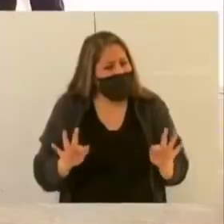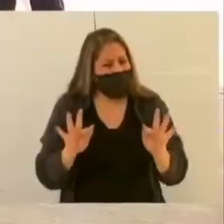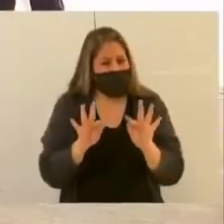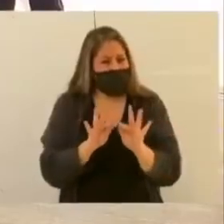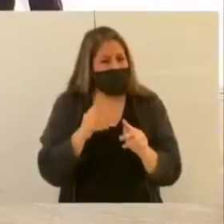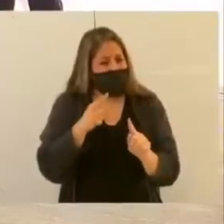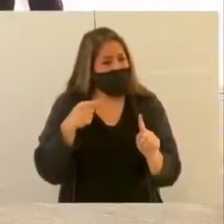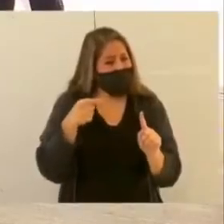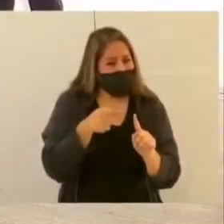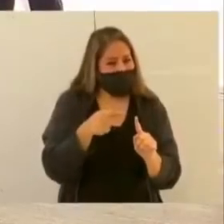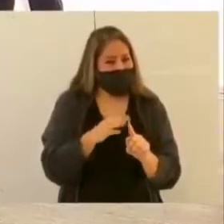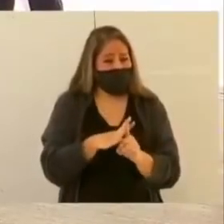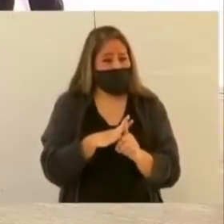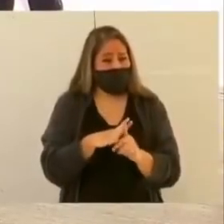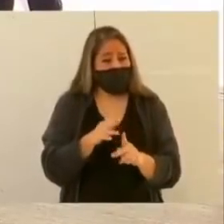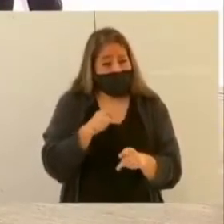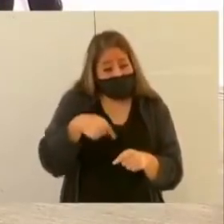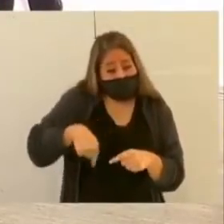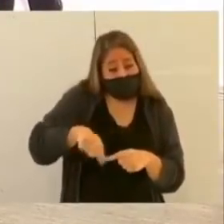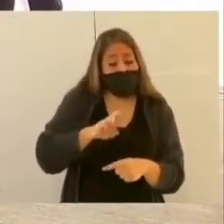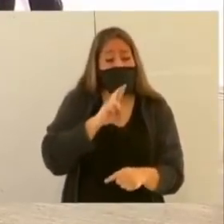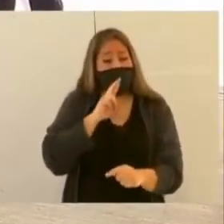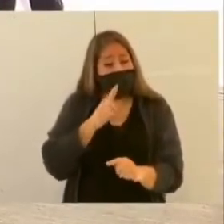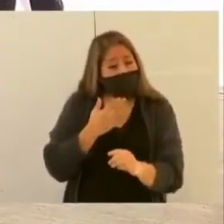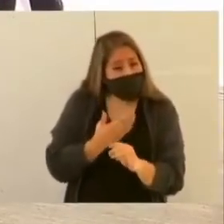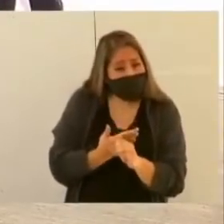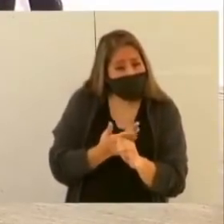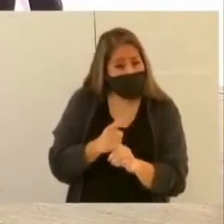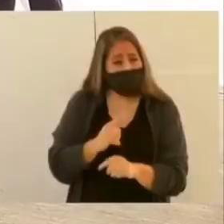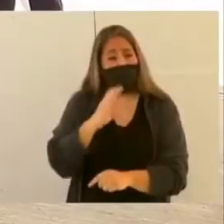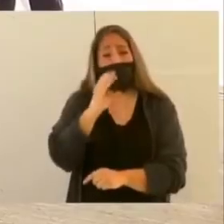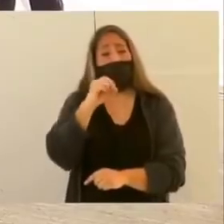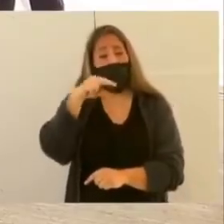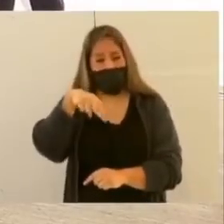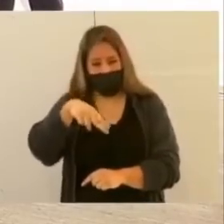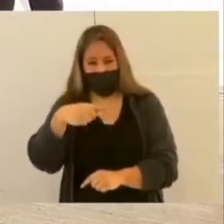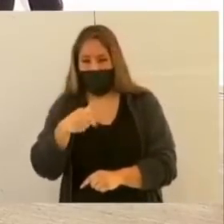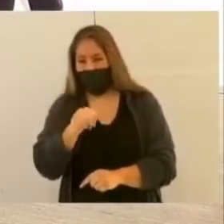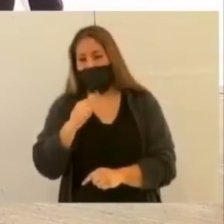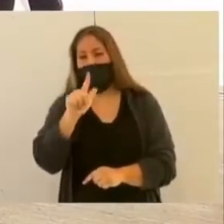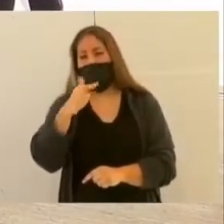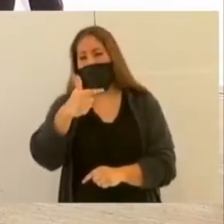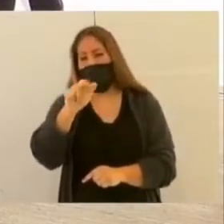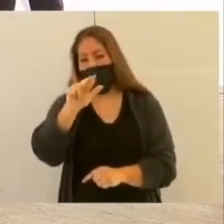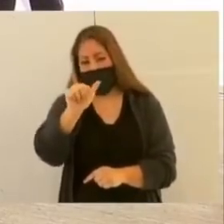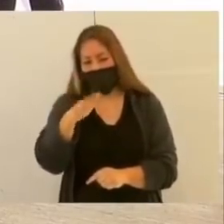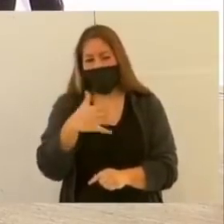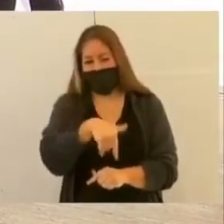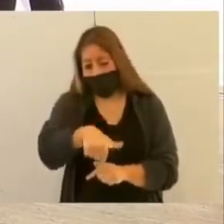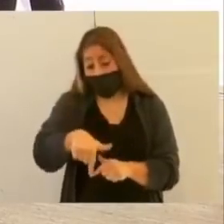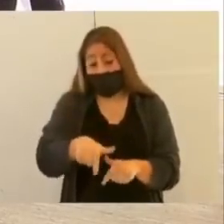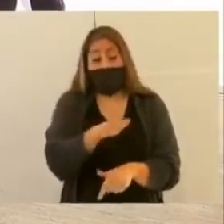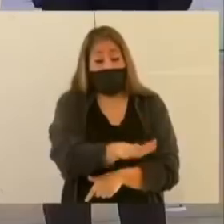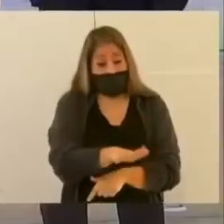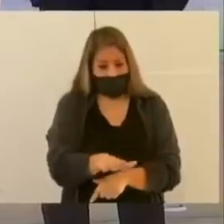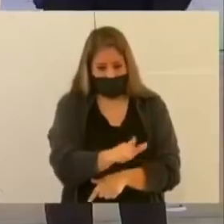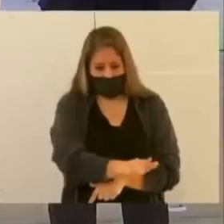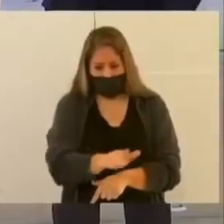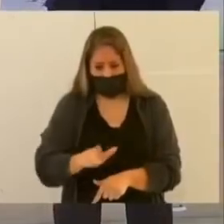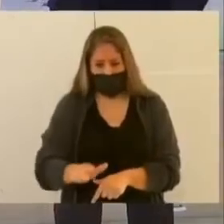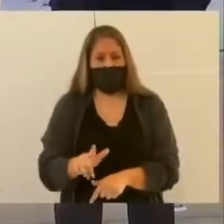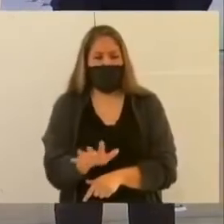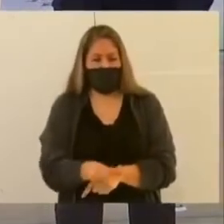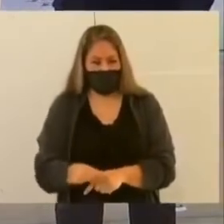como parte de las responsabilidades que tiene la Comisión Nacional del Agua, aquí en la comarca lagunera,